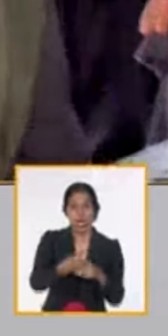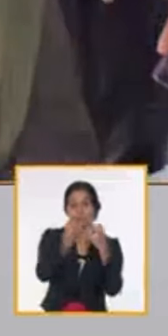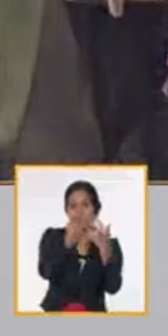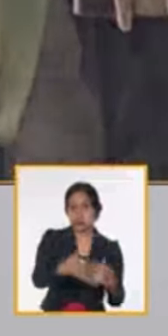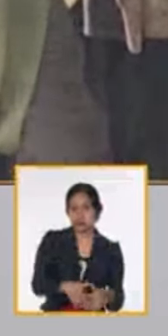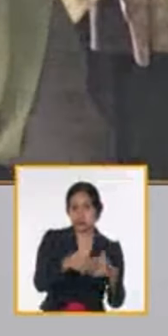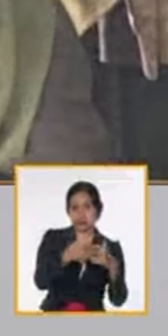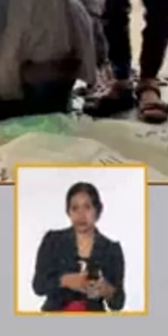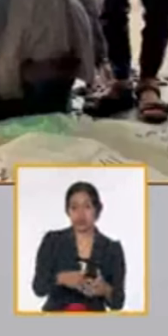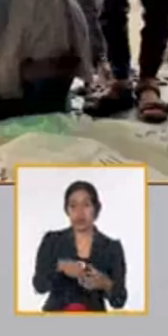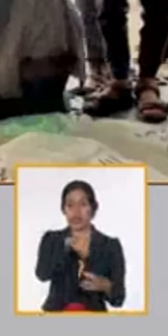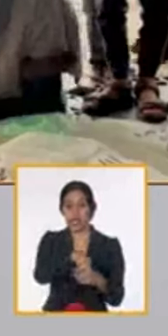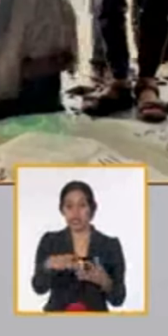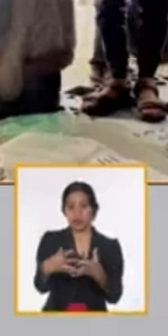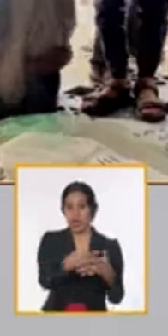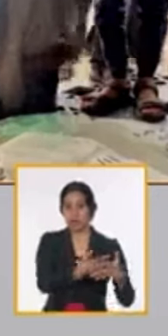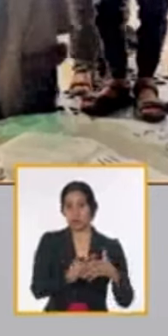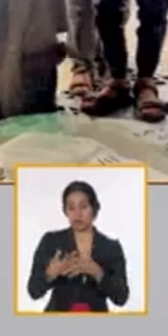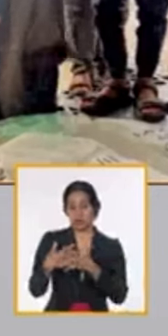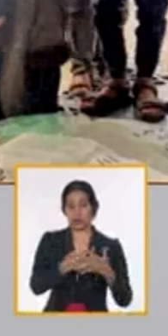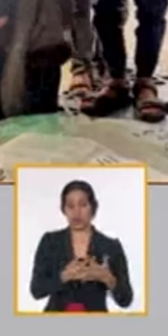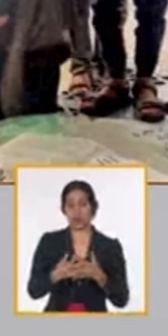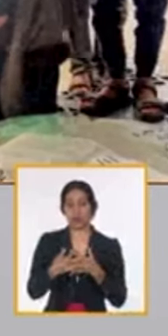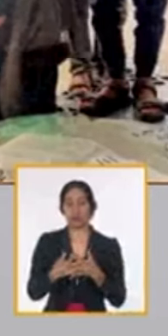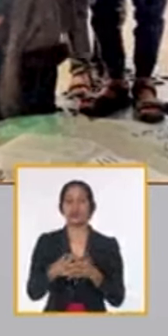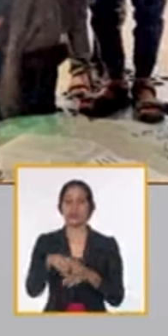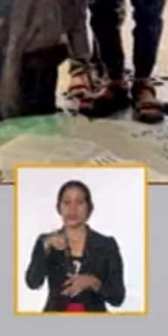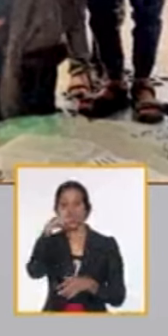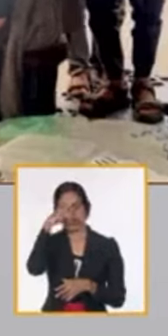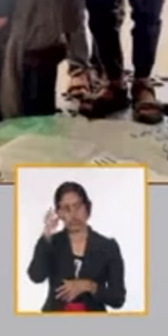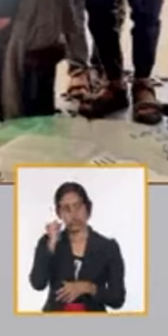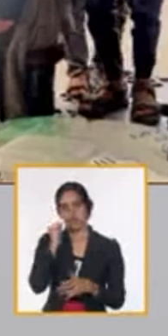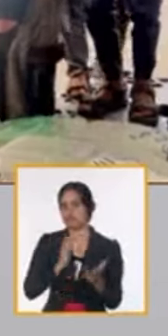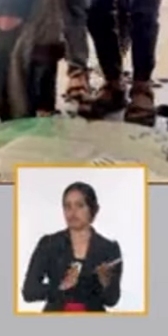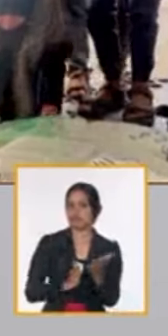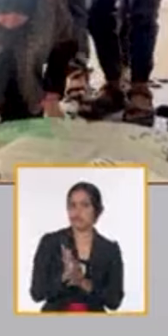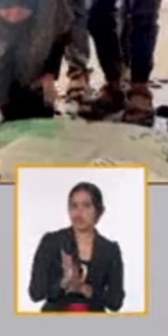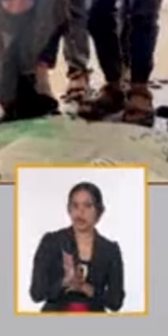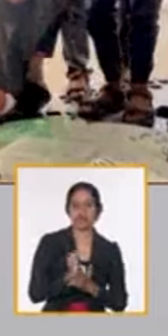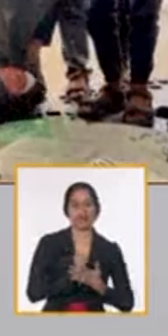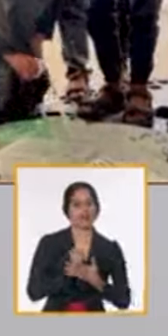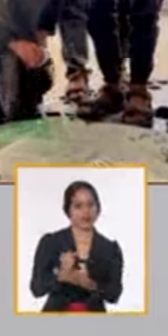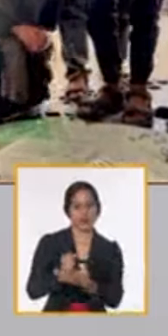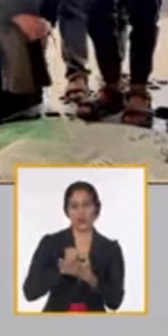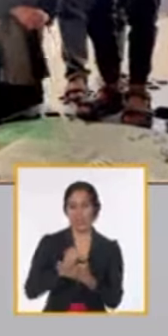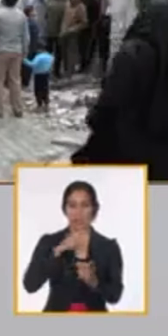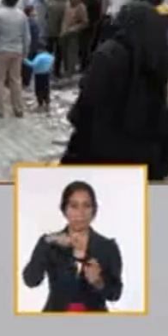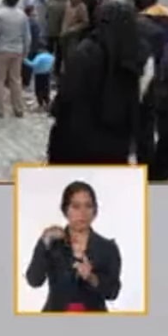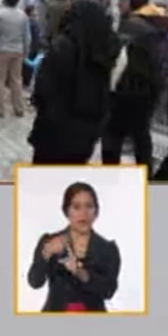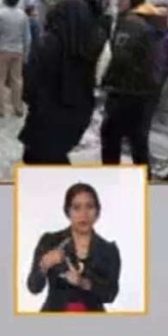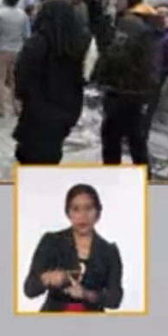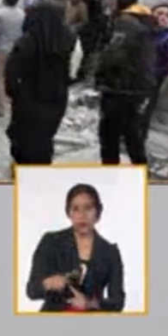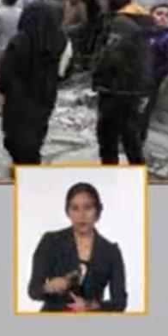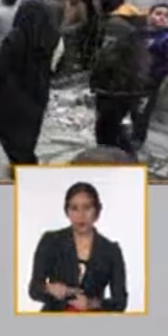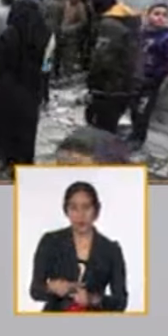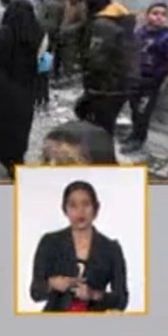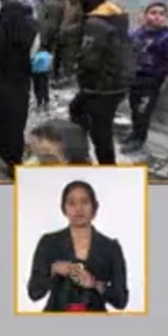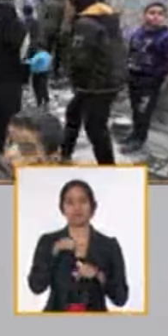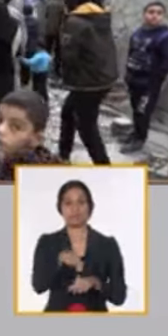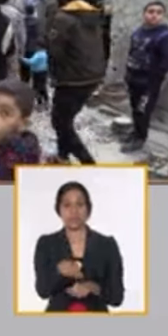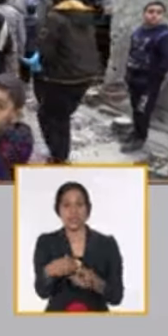de Estados Unidos, que obviamente sigue enviando miles de millones. O sea, la Universidad de Columbia por sí